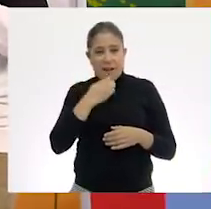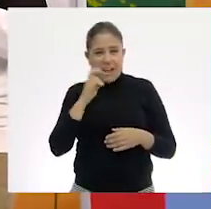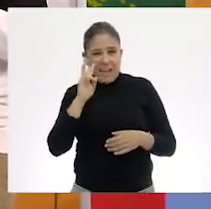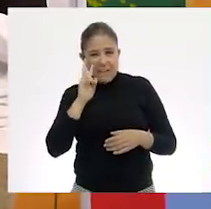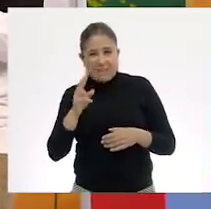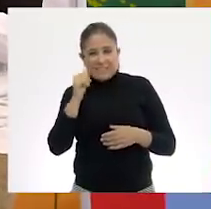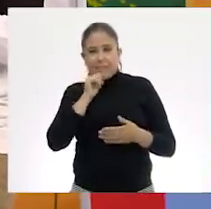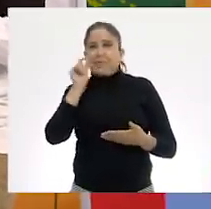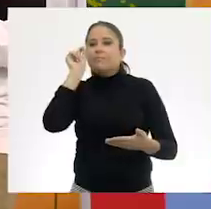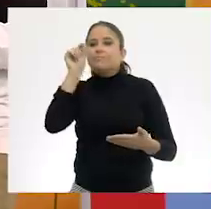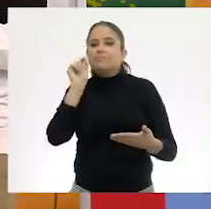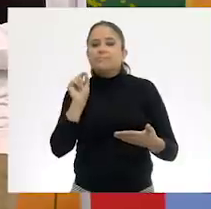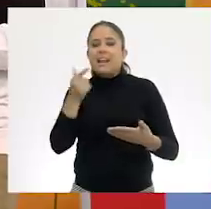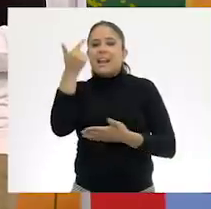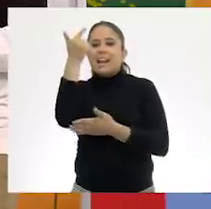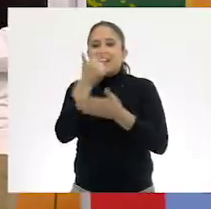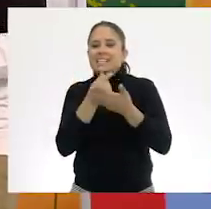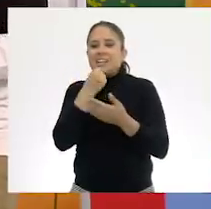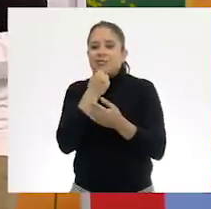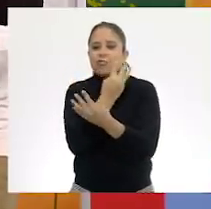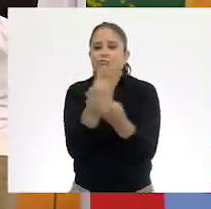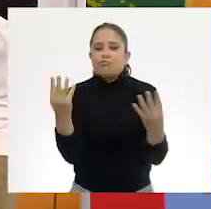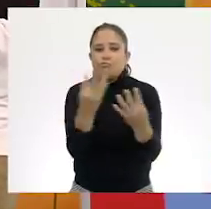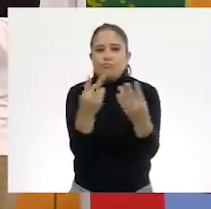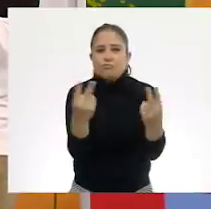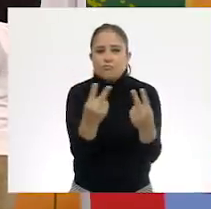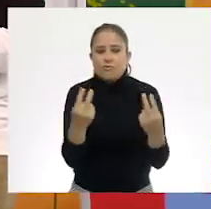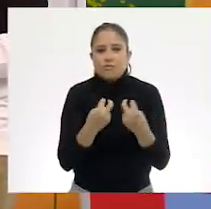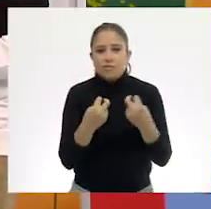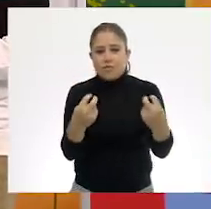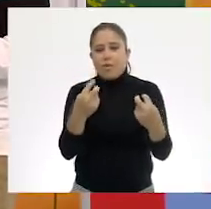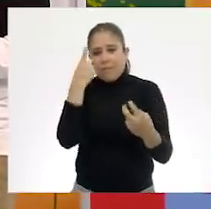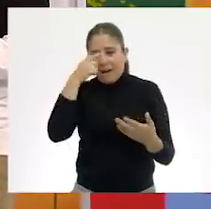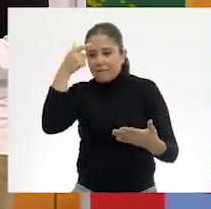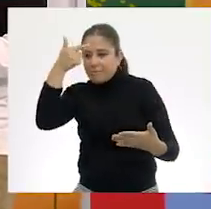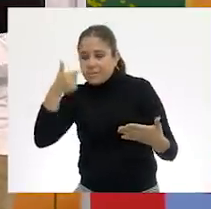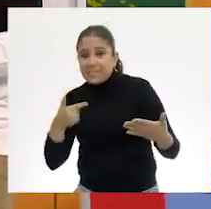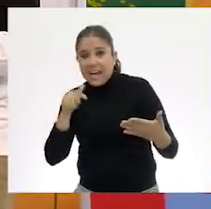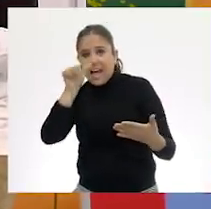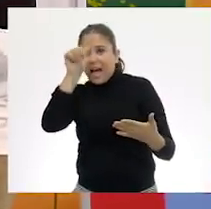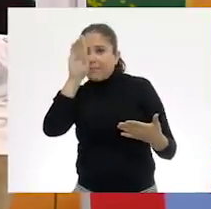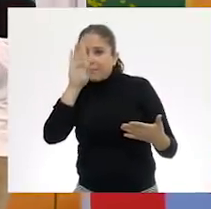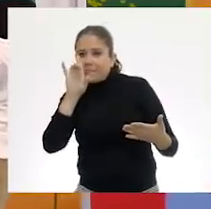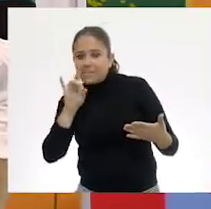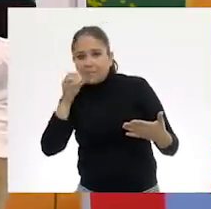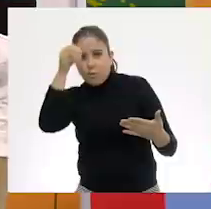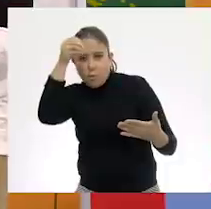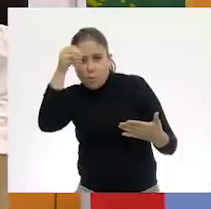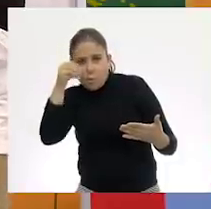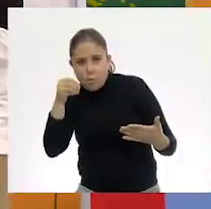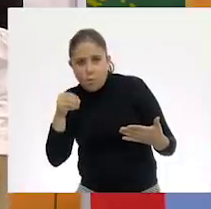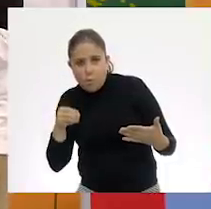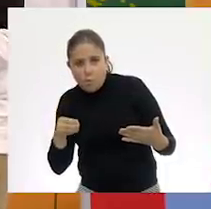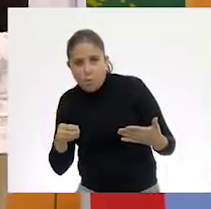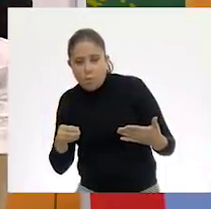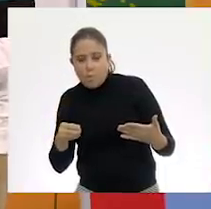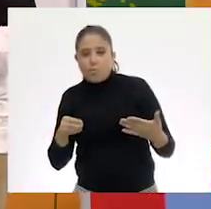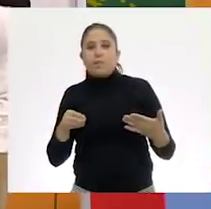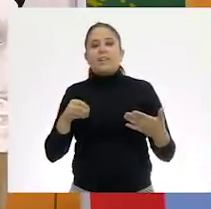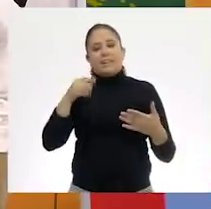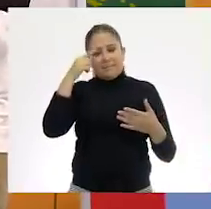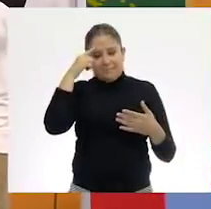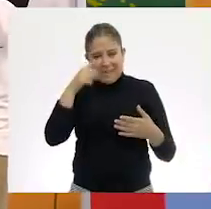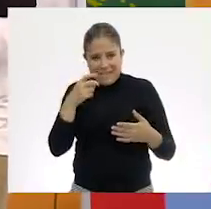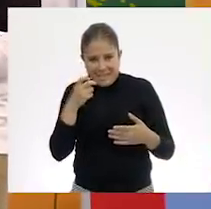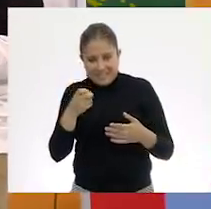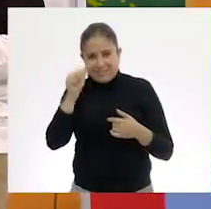pasaban asistencia e iban por orden alfabético. Claro. Para tener, obviamente, mejor acomodado a cada uno de los nombres, González, Salas, Castro,